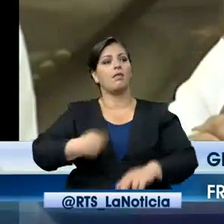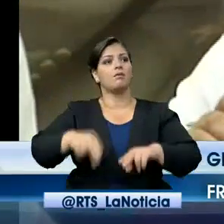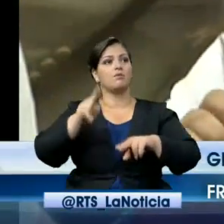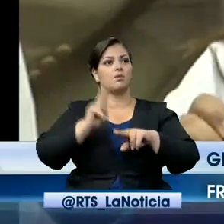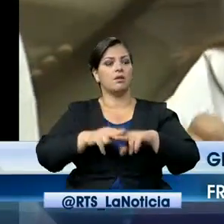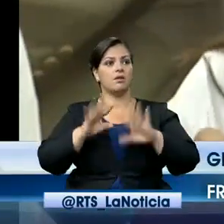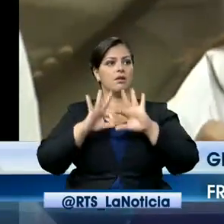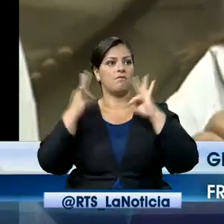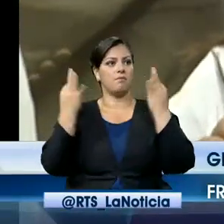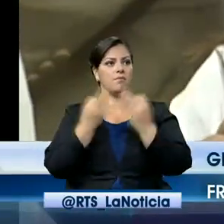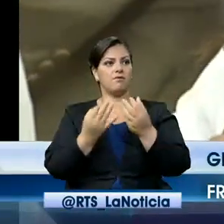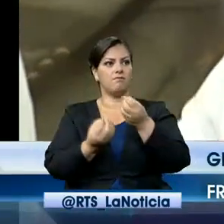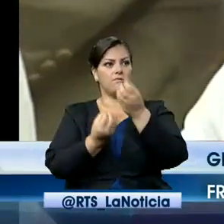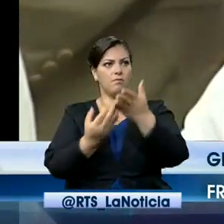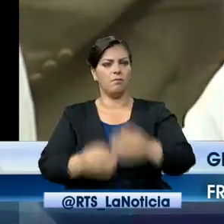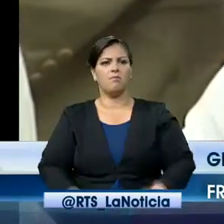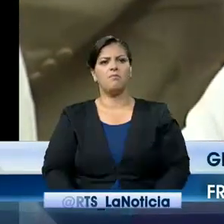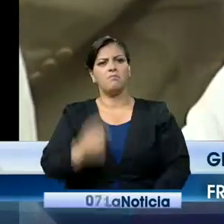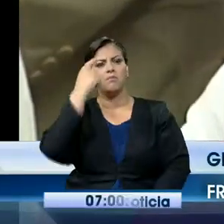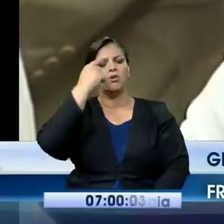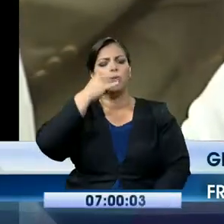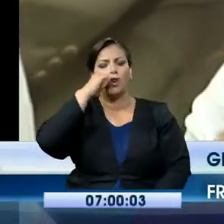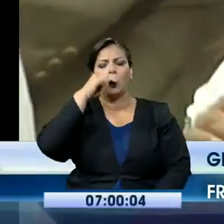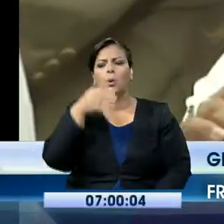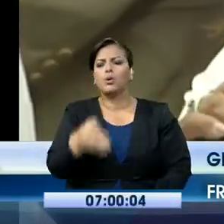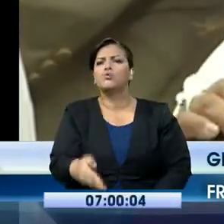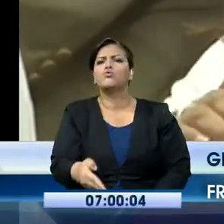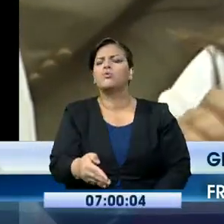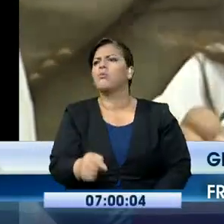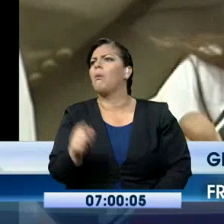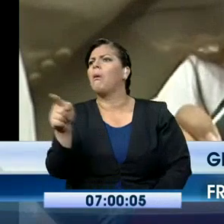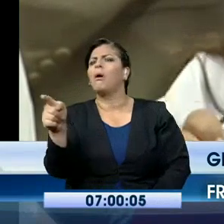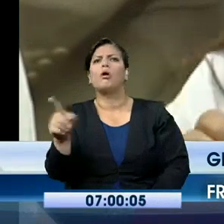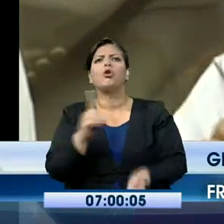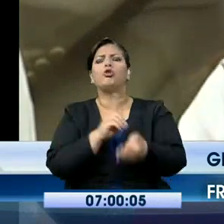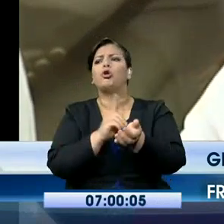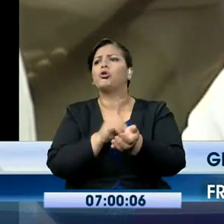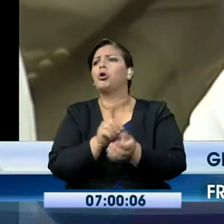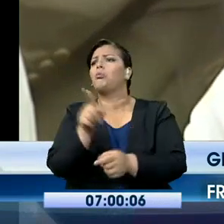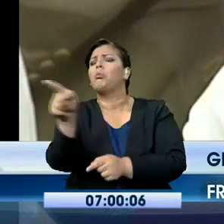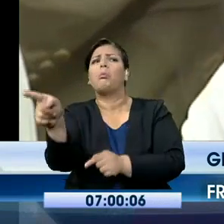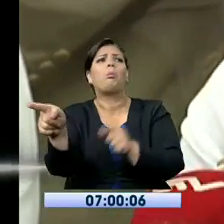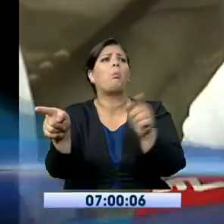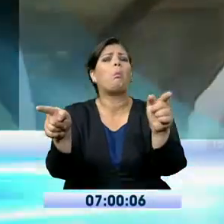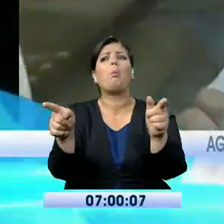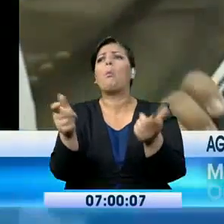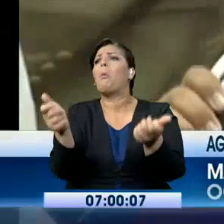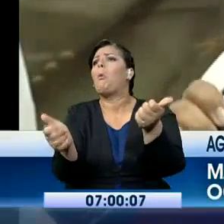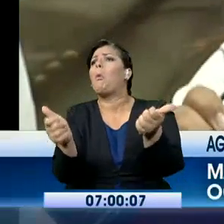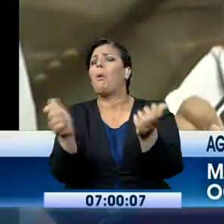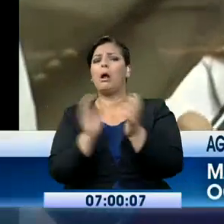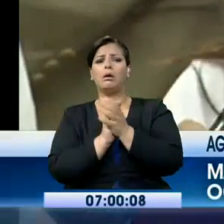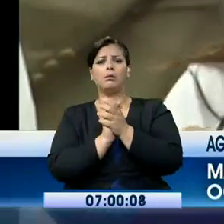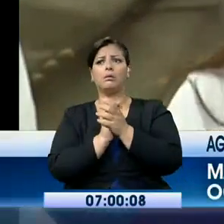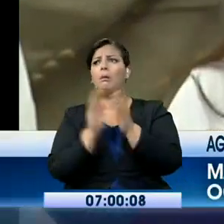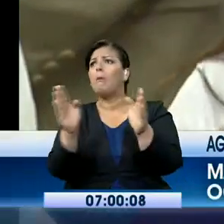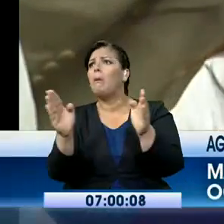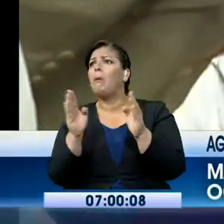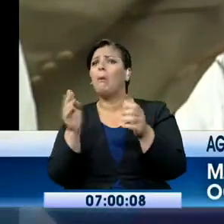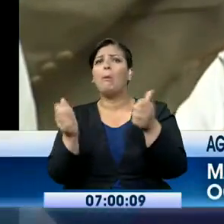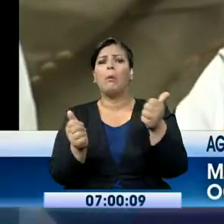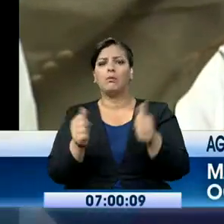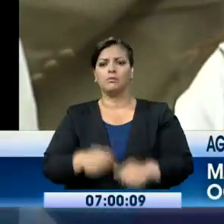no puede decidir a qué médico va, no puede decidir dónde va a vivir, no puede firmar un contrato